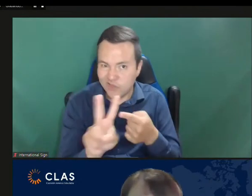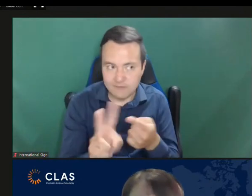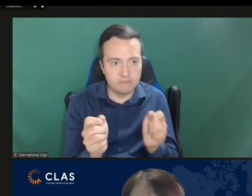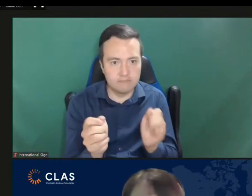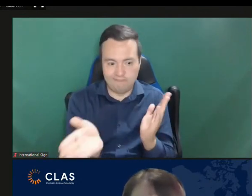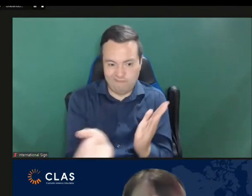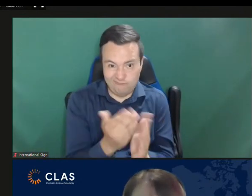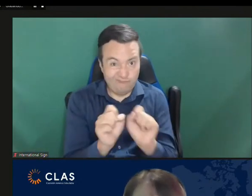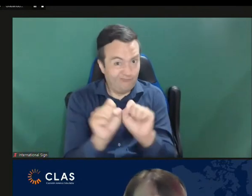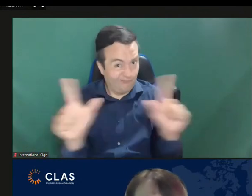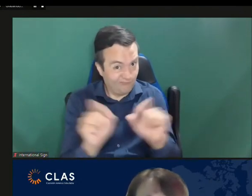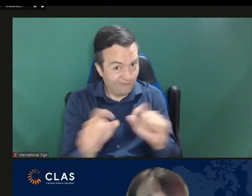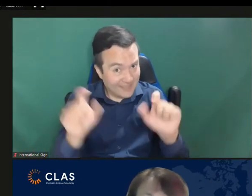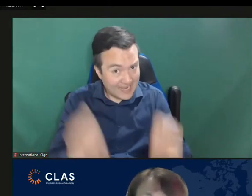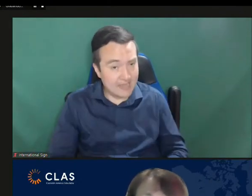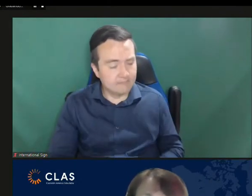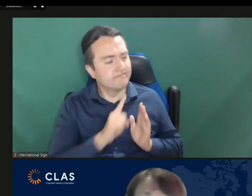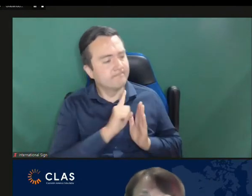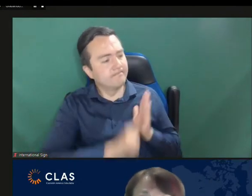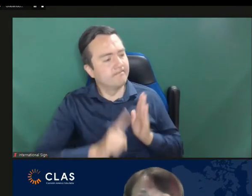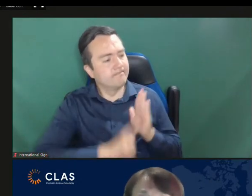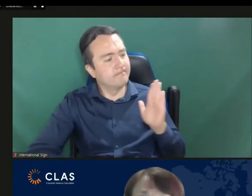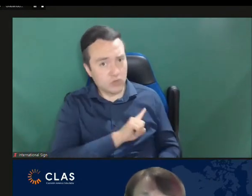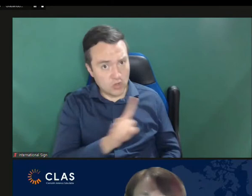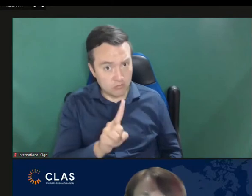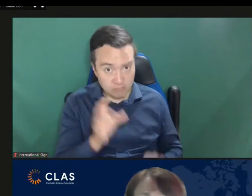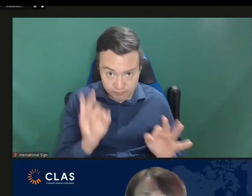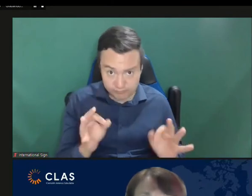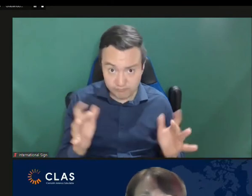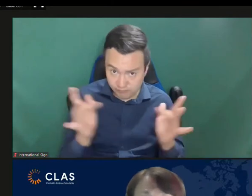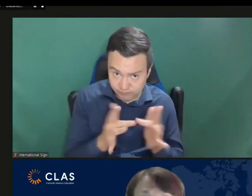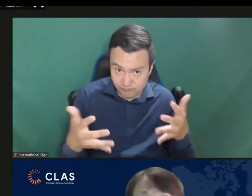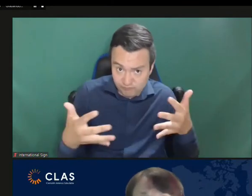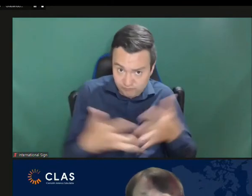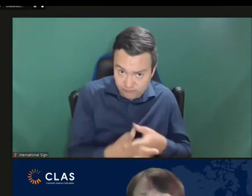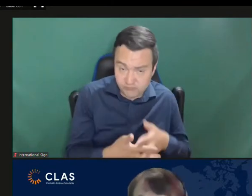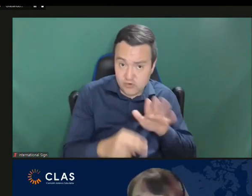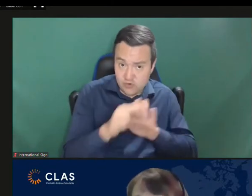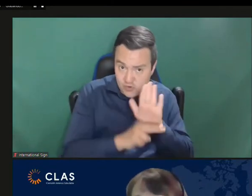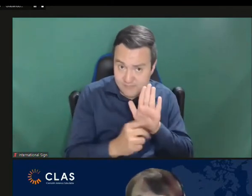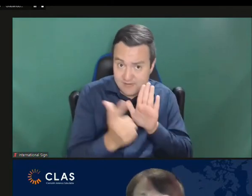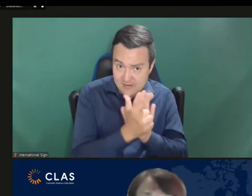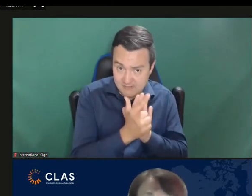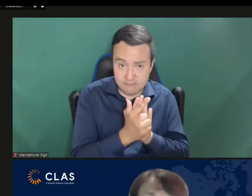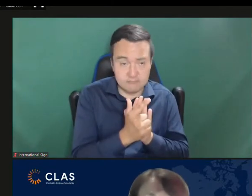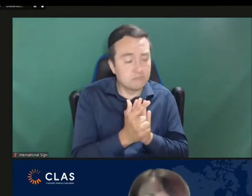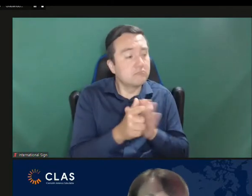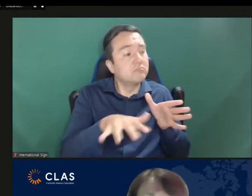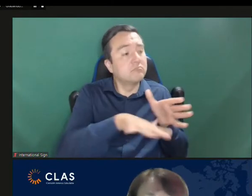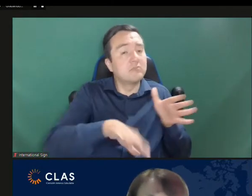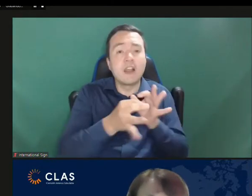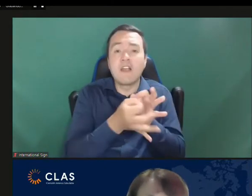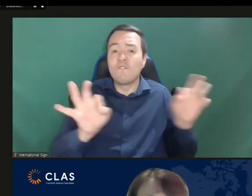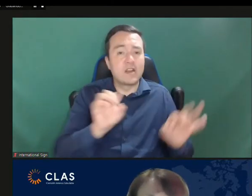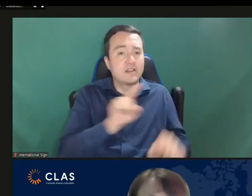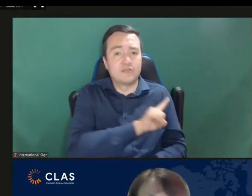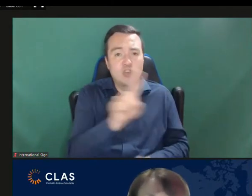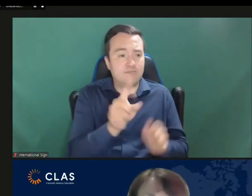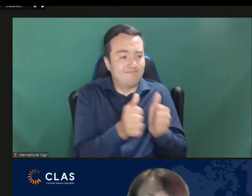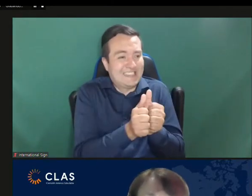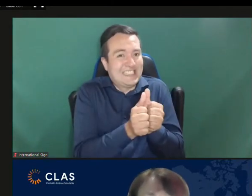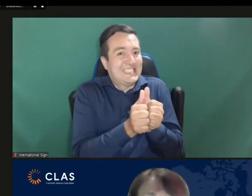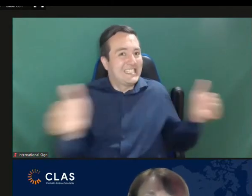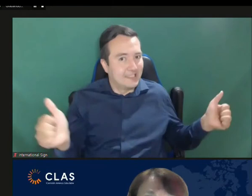establecer espacios libres de un es constitucional establecer etiquetado frontal la pregunta siempre es si la medida de salud pública se